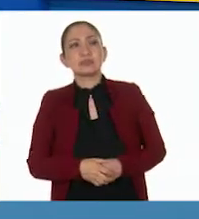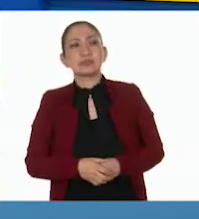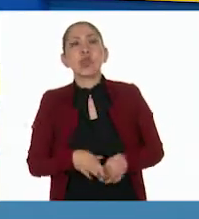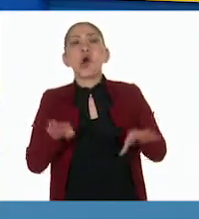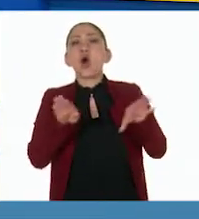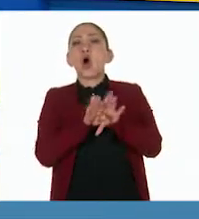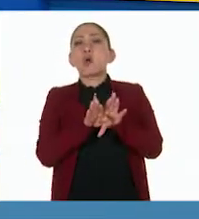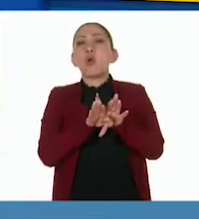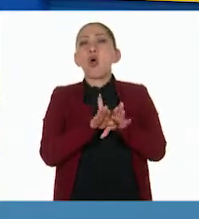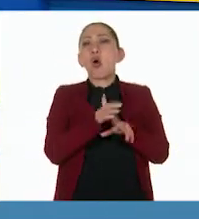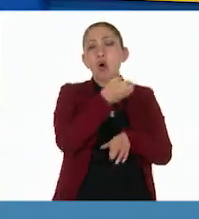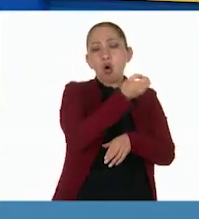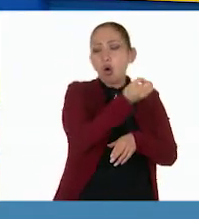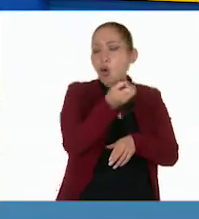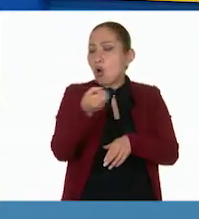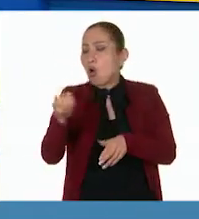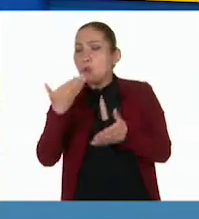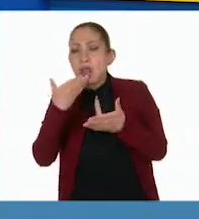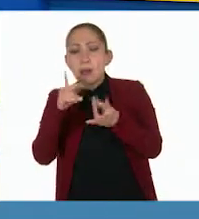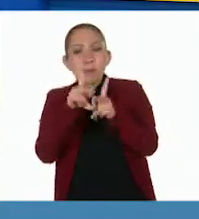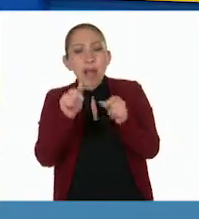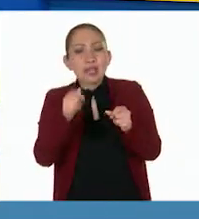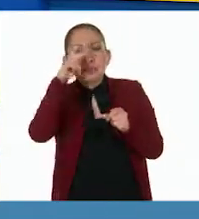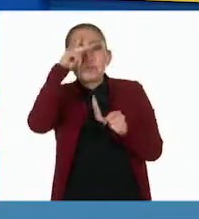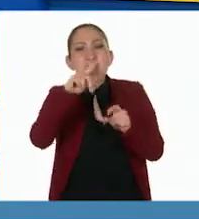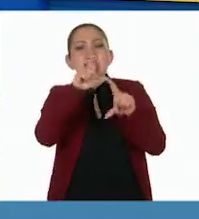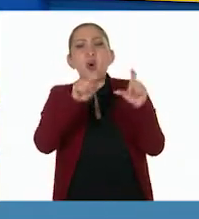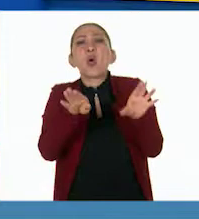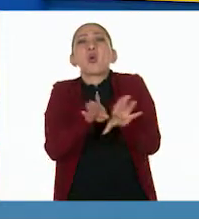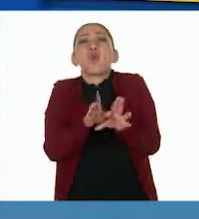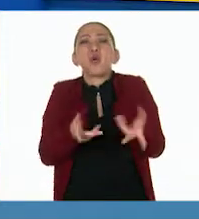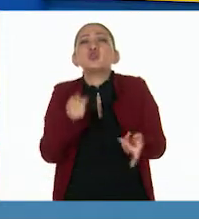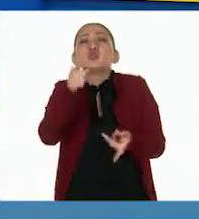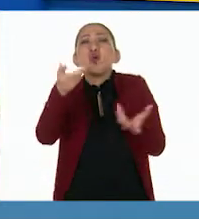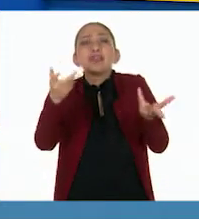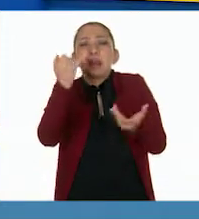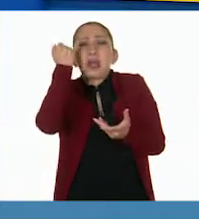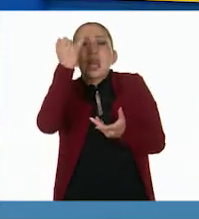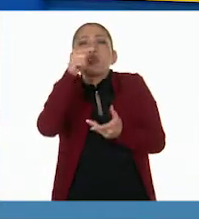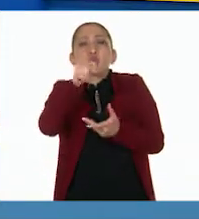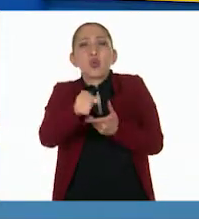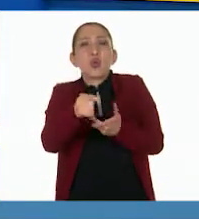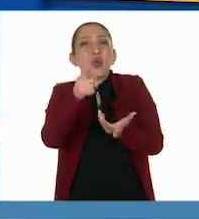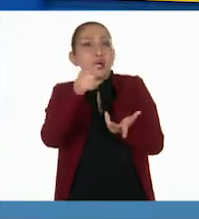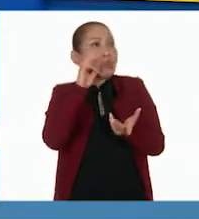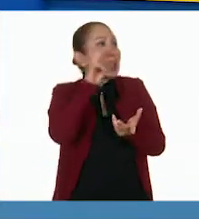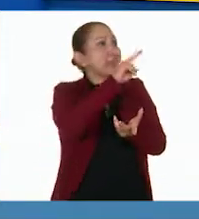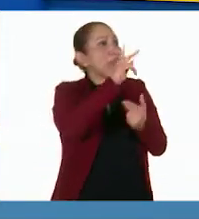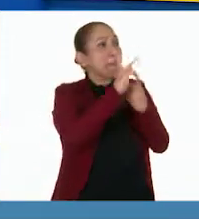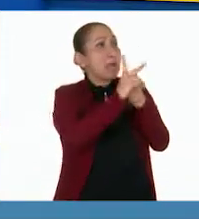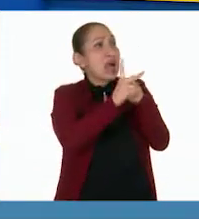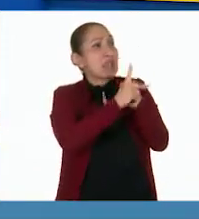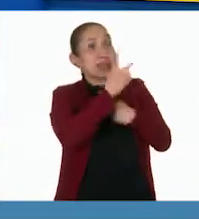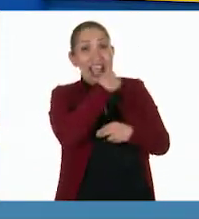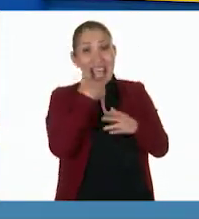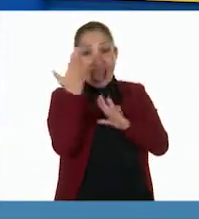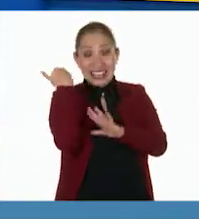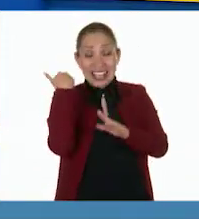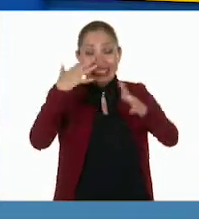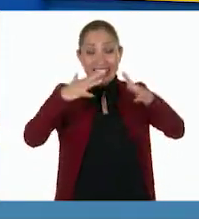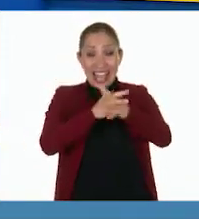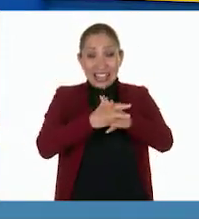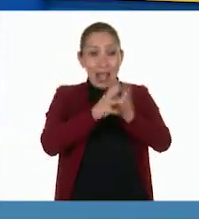¿Cómo ordenar el país? Piensen, ¿qué harían ustedes si tuvieran que reconstruir un país que viene de una guerra entre